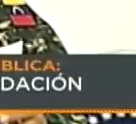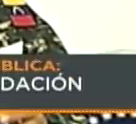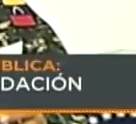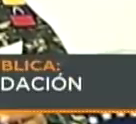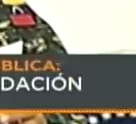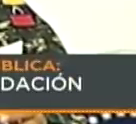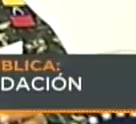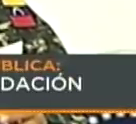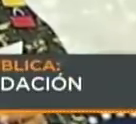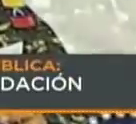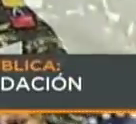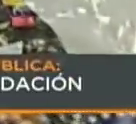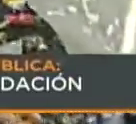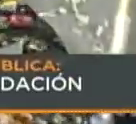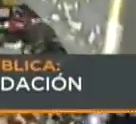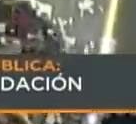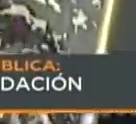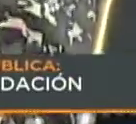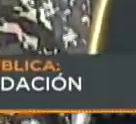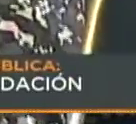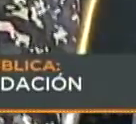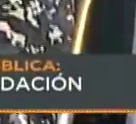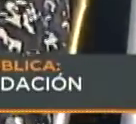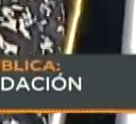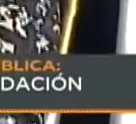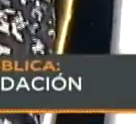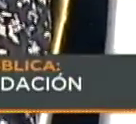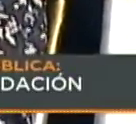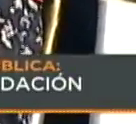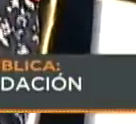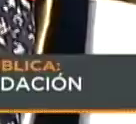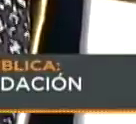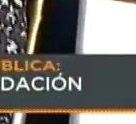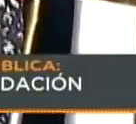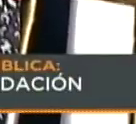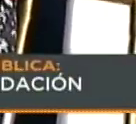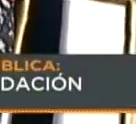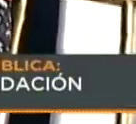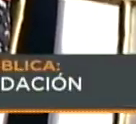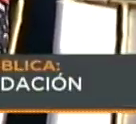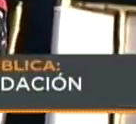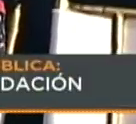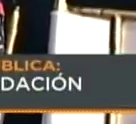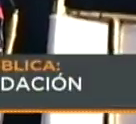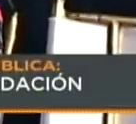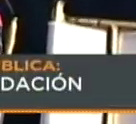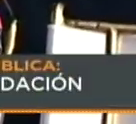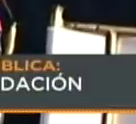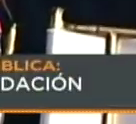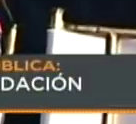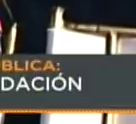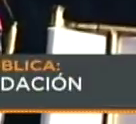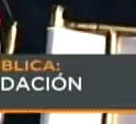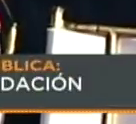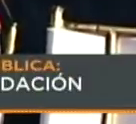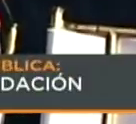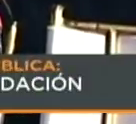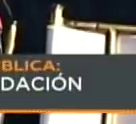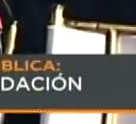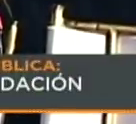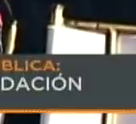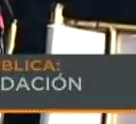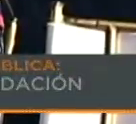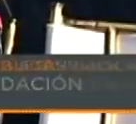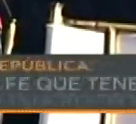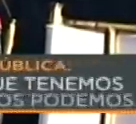Era sumariadora, experta en interrogatorio. Sigue siendo experta.